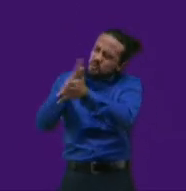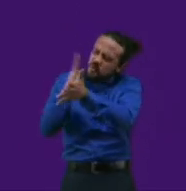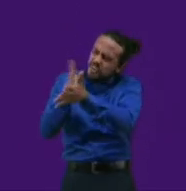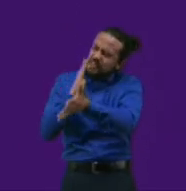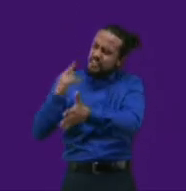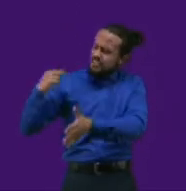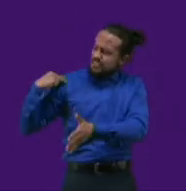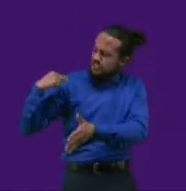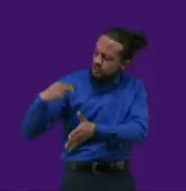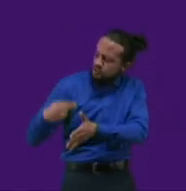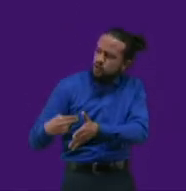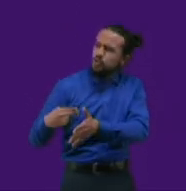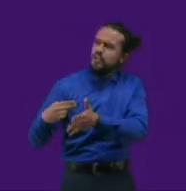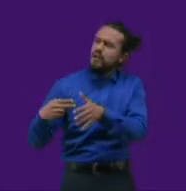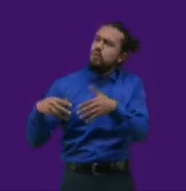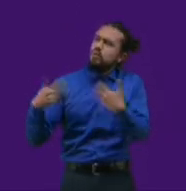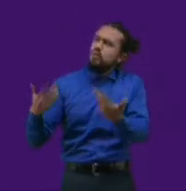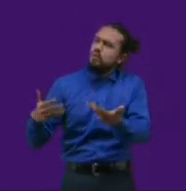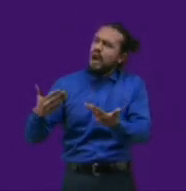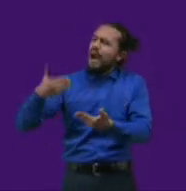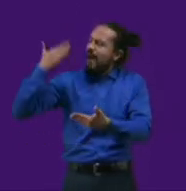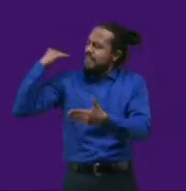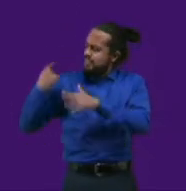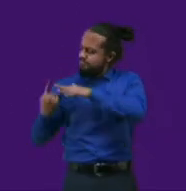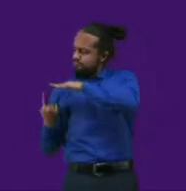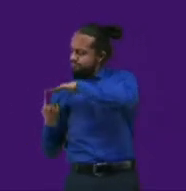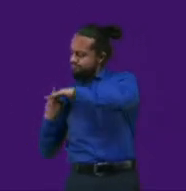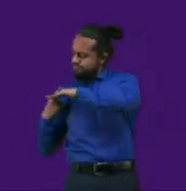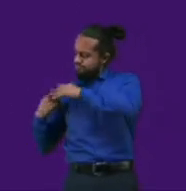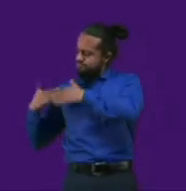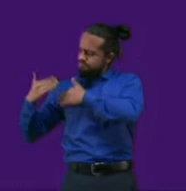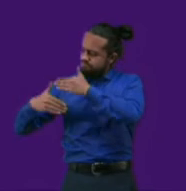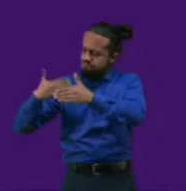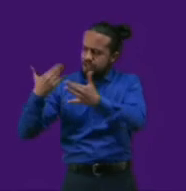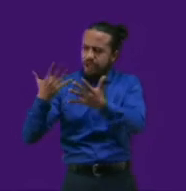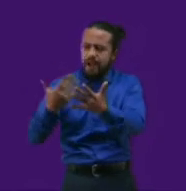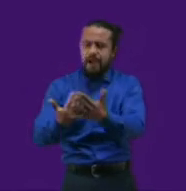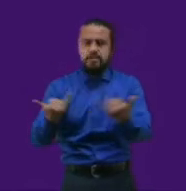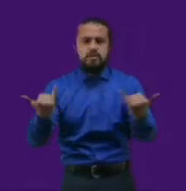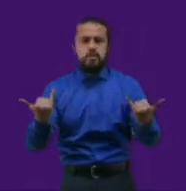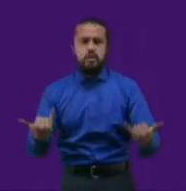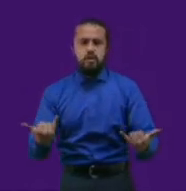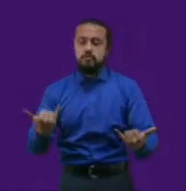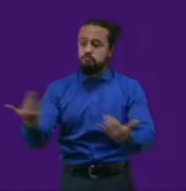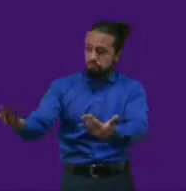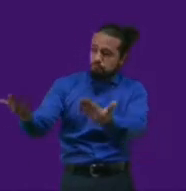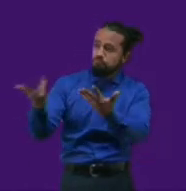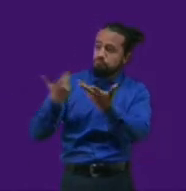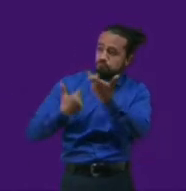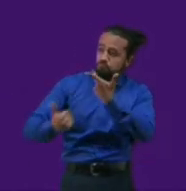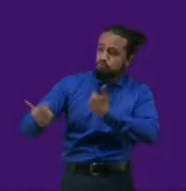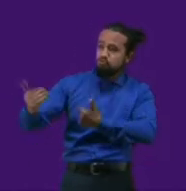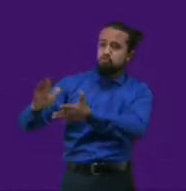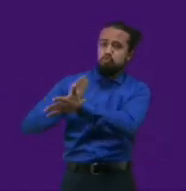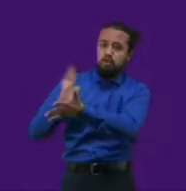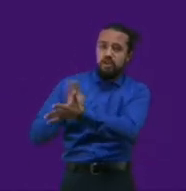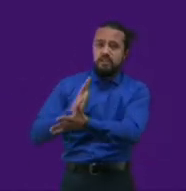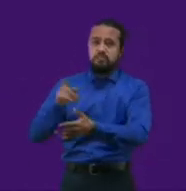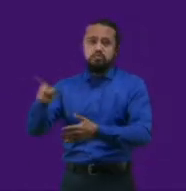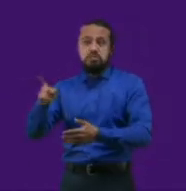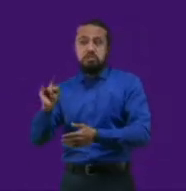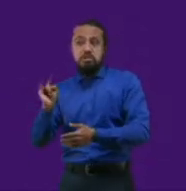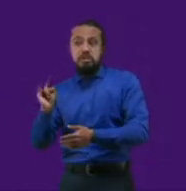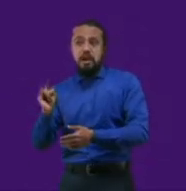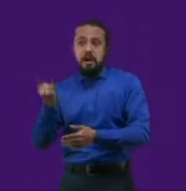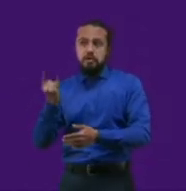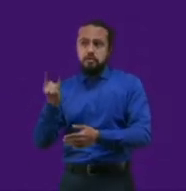han transitado en estos años para llegar a donde están hoy. Queremos conocer un poco sus aciertos, sus